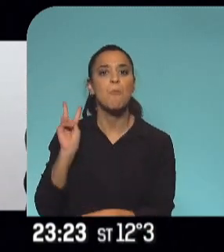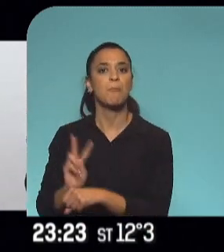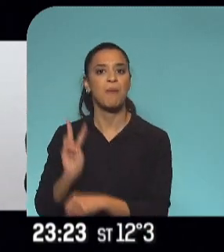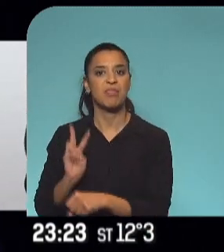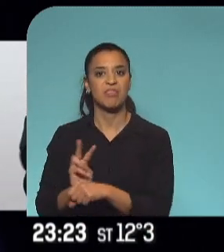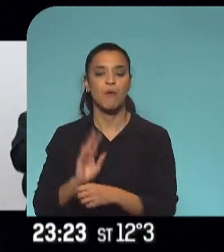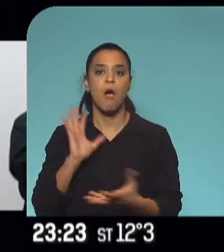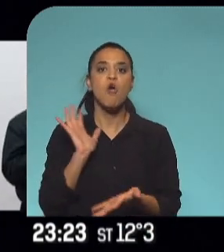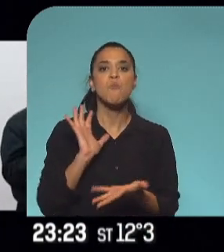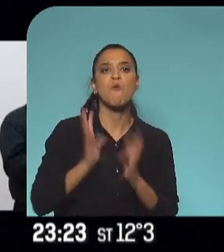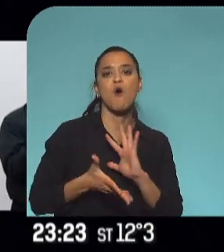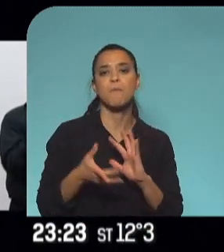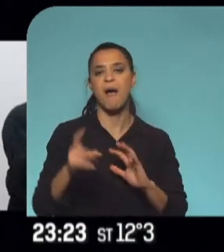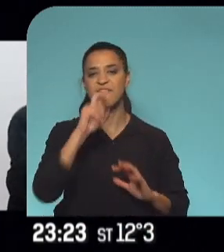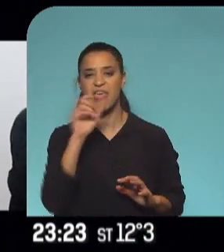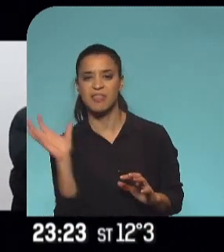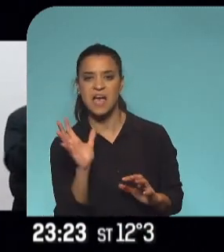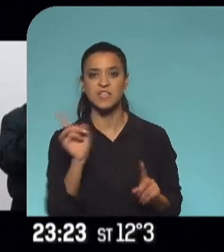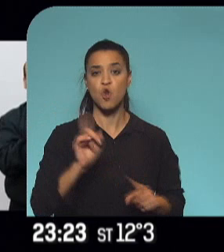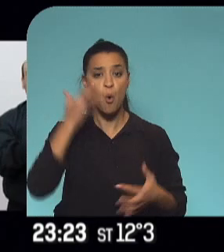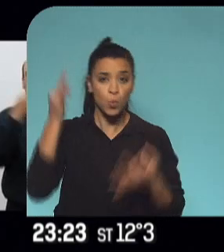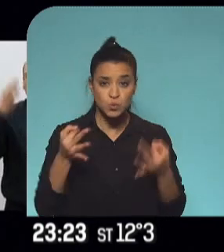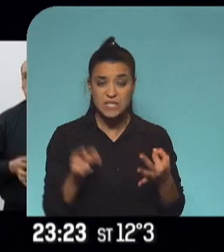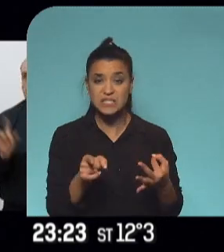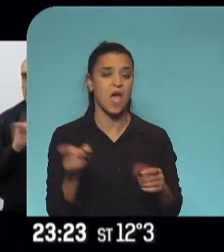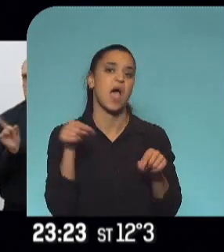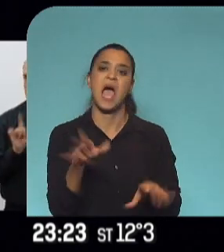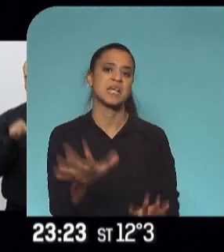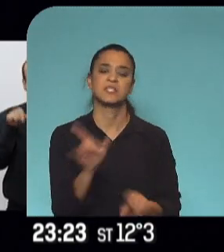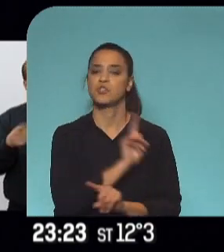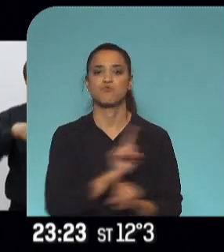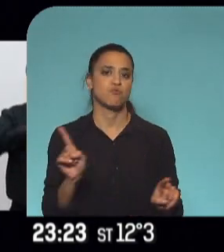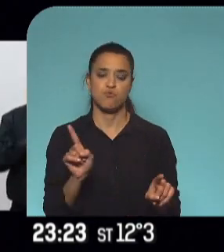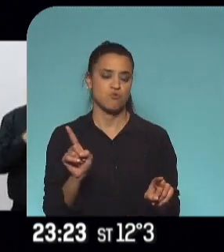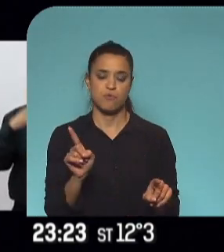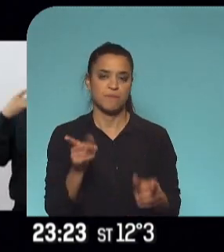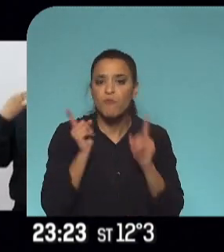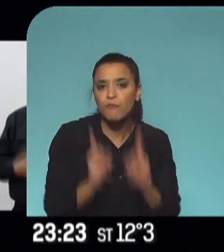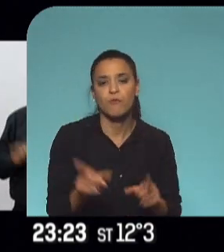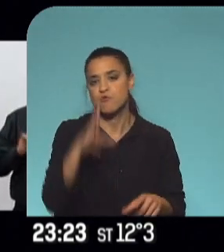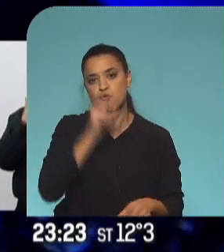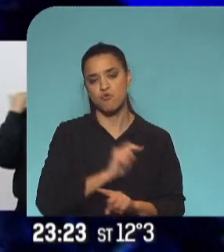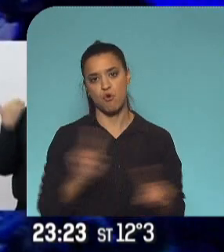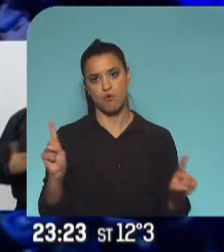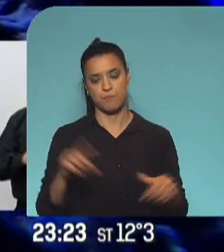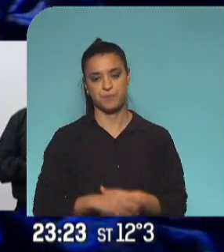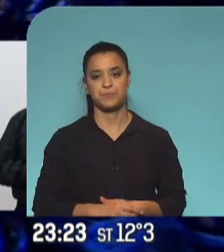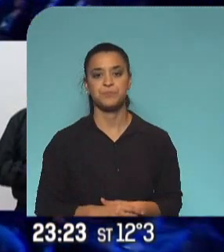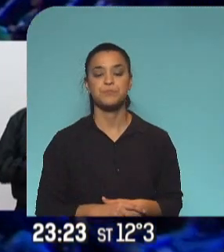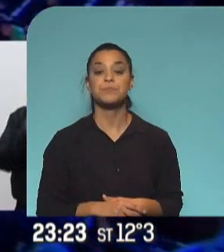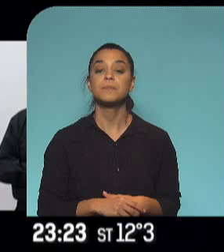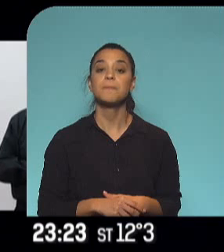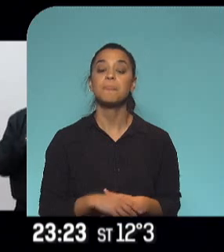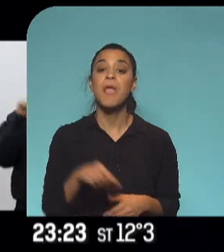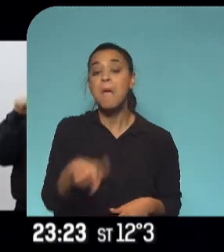forma de impartir venganza y no justicia, no es sostenible, no es tolerable.